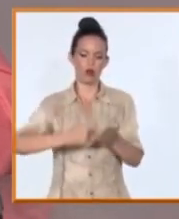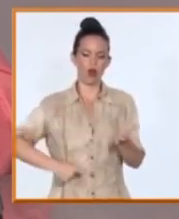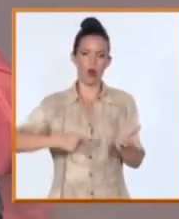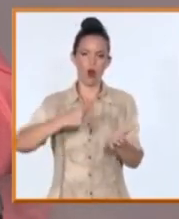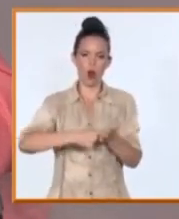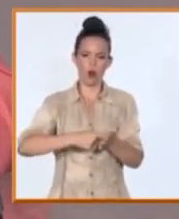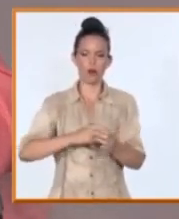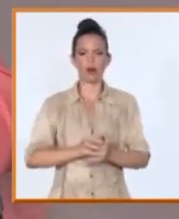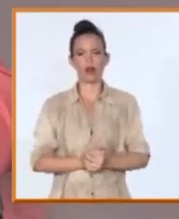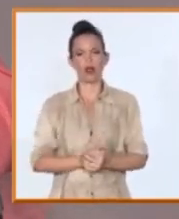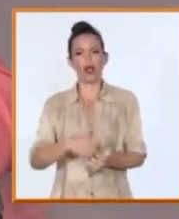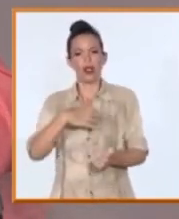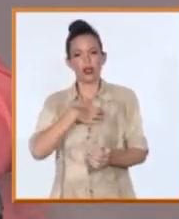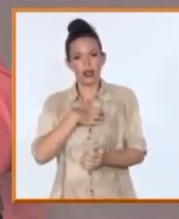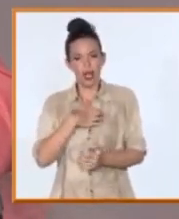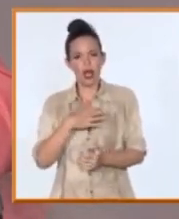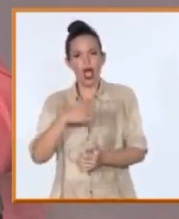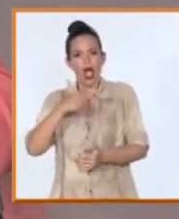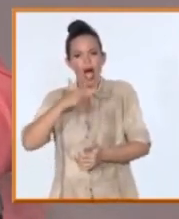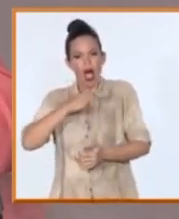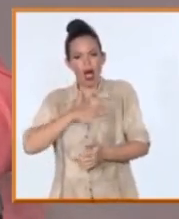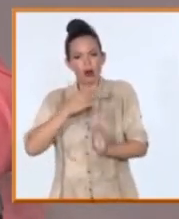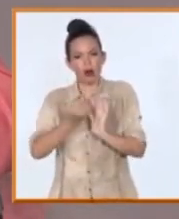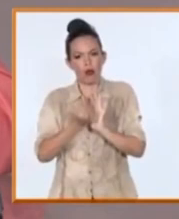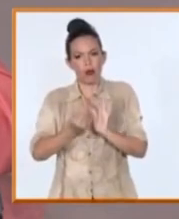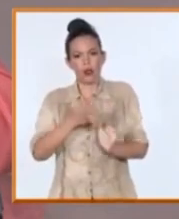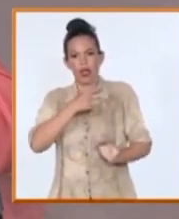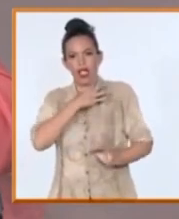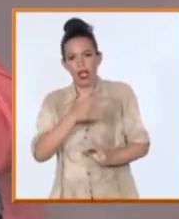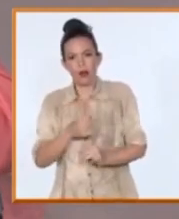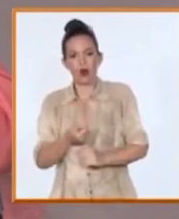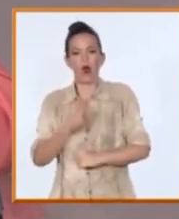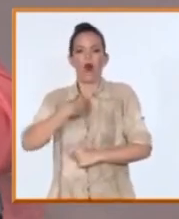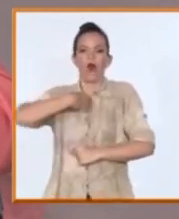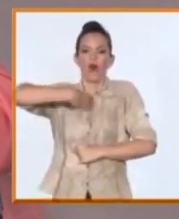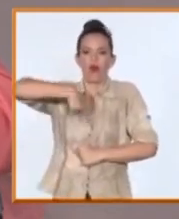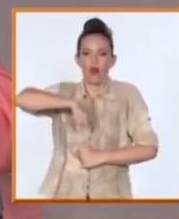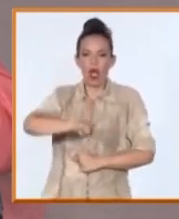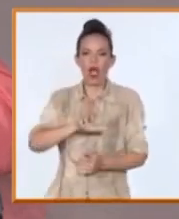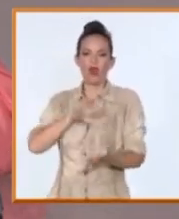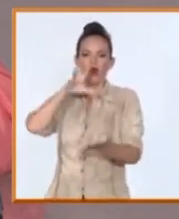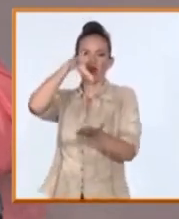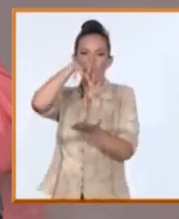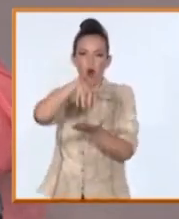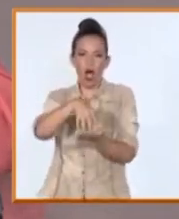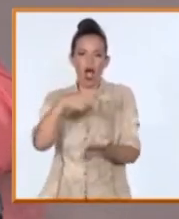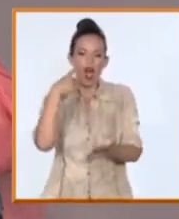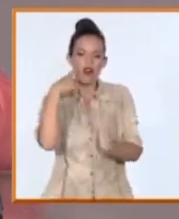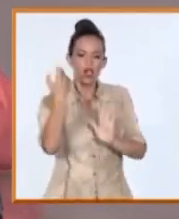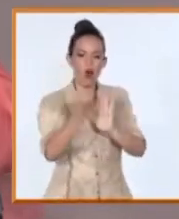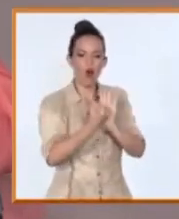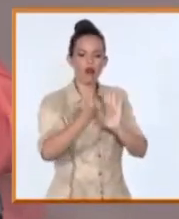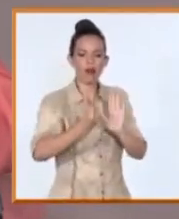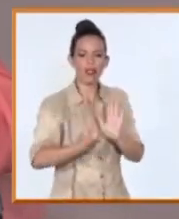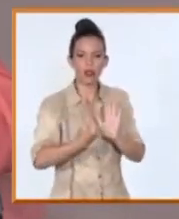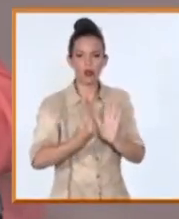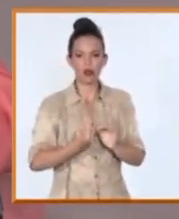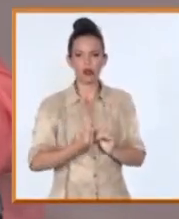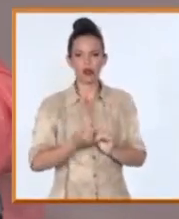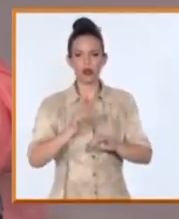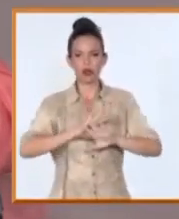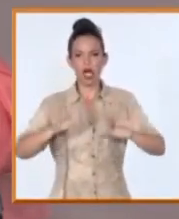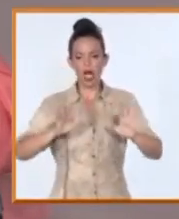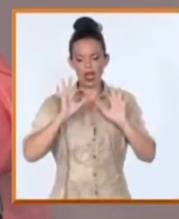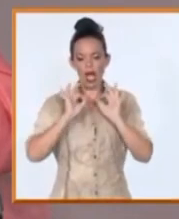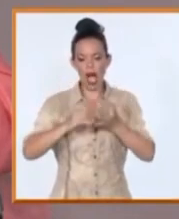autoconfirmación que no es necesario que la persona esté en la terminal para realizar el proceso de confirmación sino que desde la misma